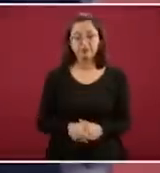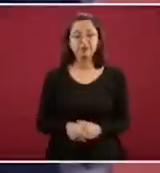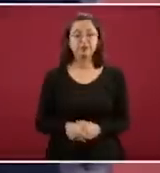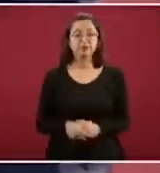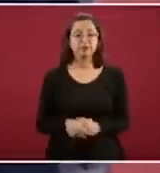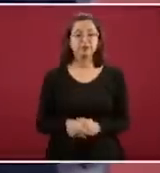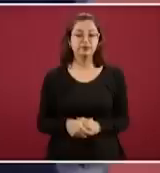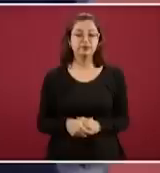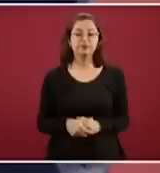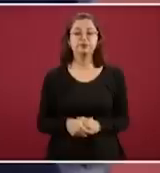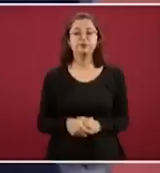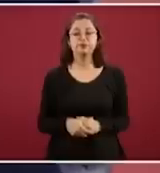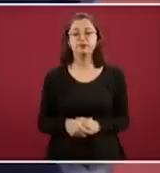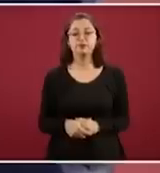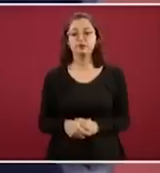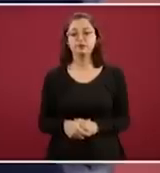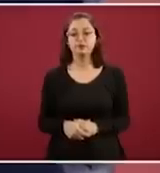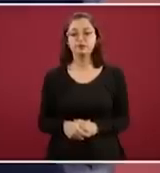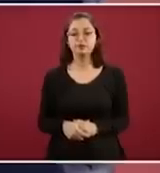Aclaro, falta